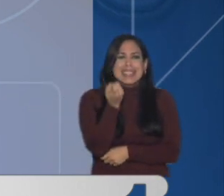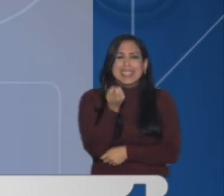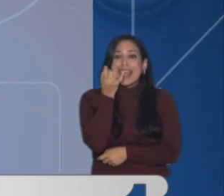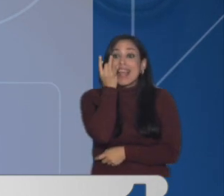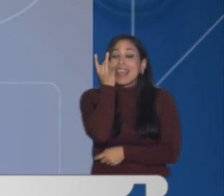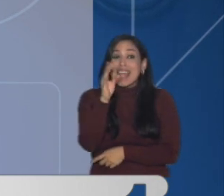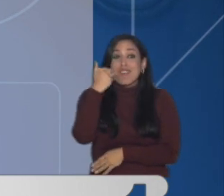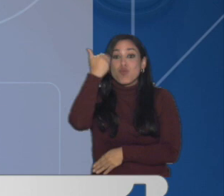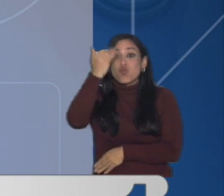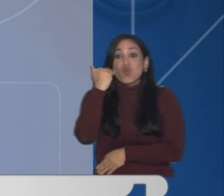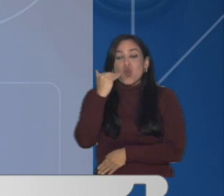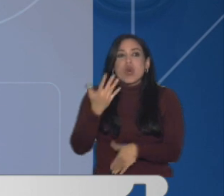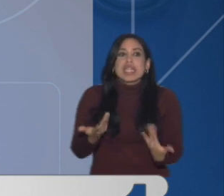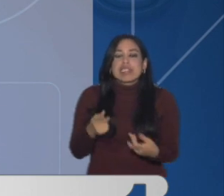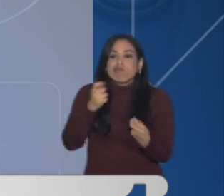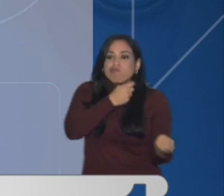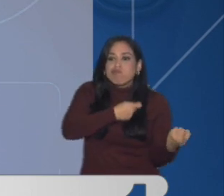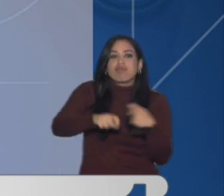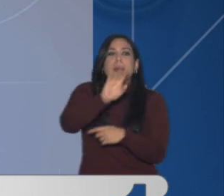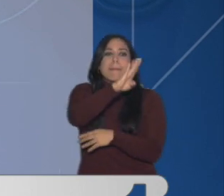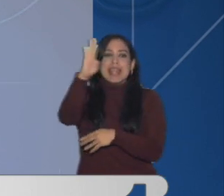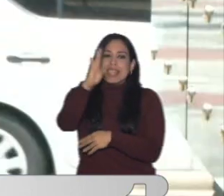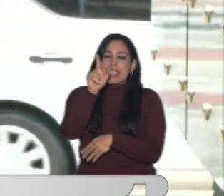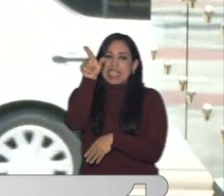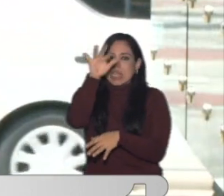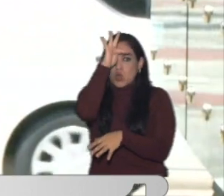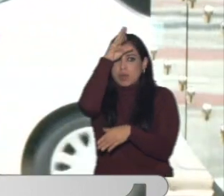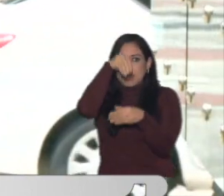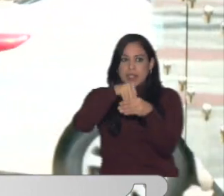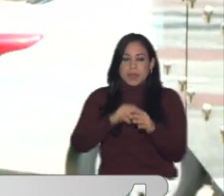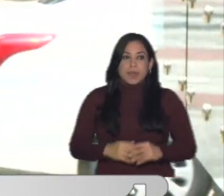adulta mayor, se espera su traslado a Barranquilla.